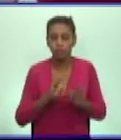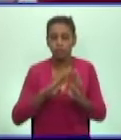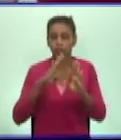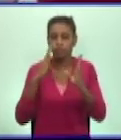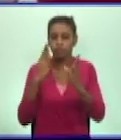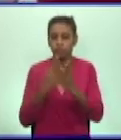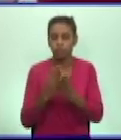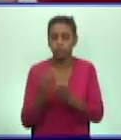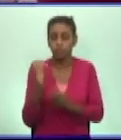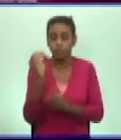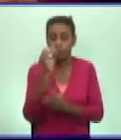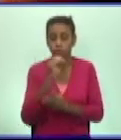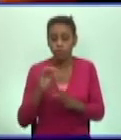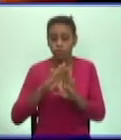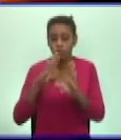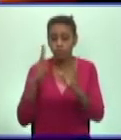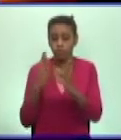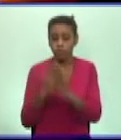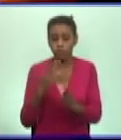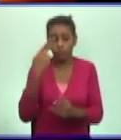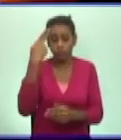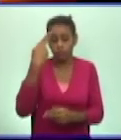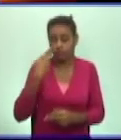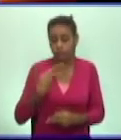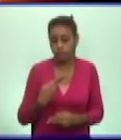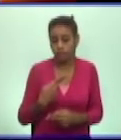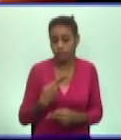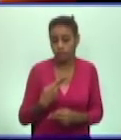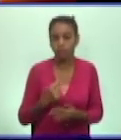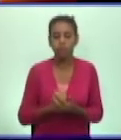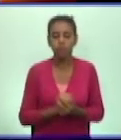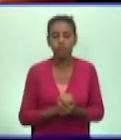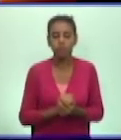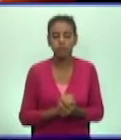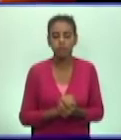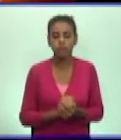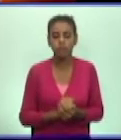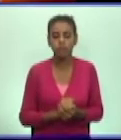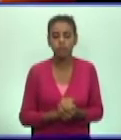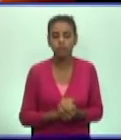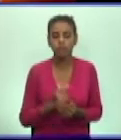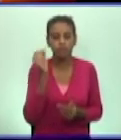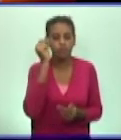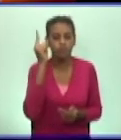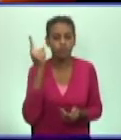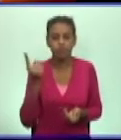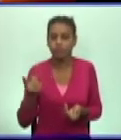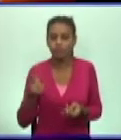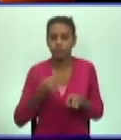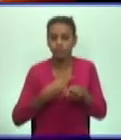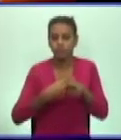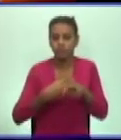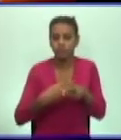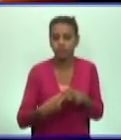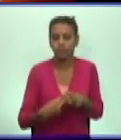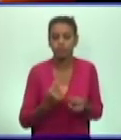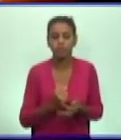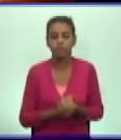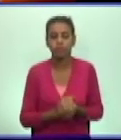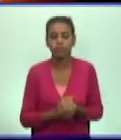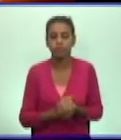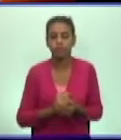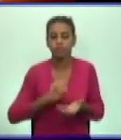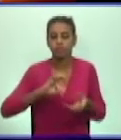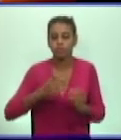como fin un poco que proteger la salud a escala internacional. Por lo tanto, esto es una idea que es histórica en este territorio una vez que se formó